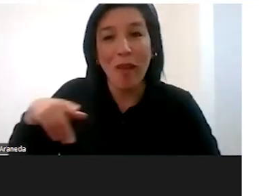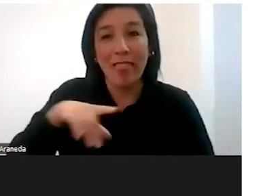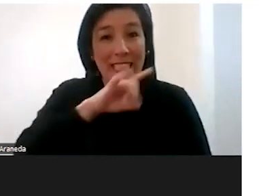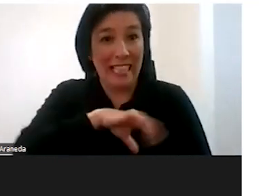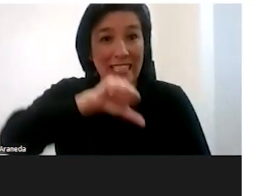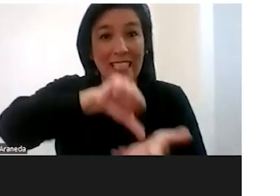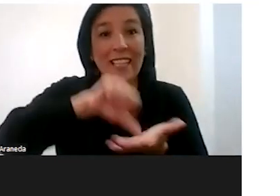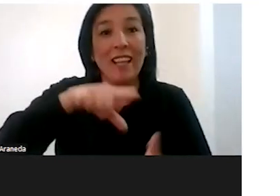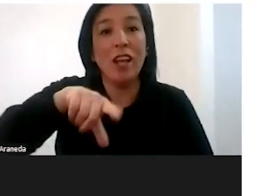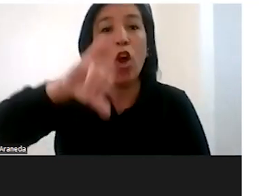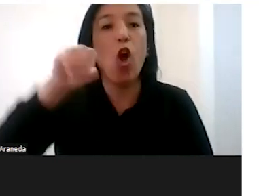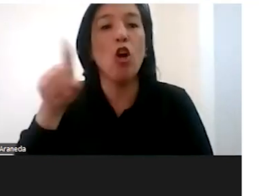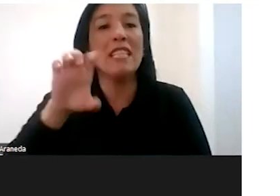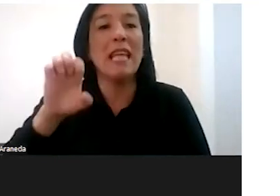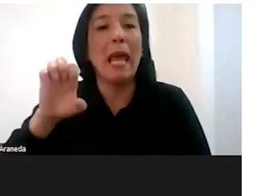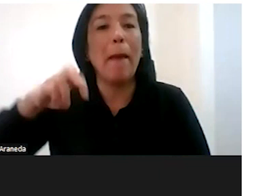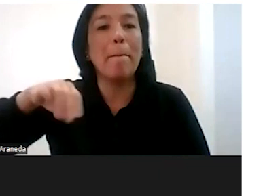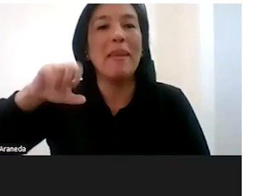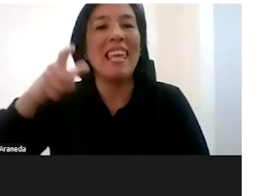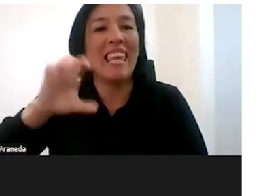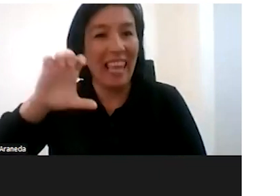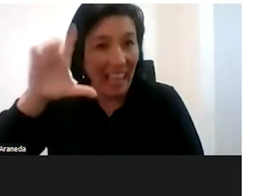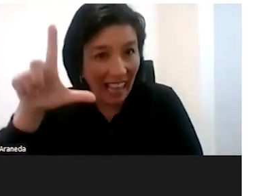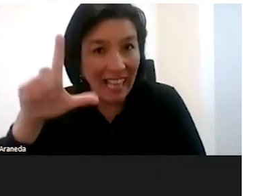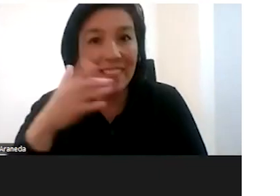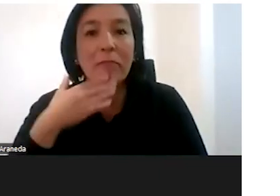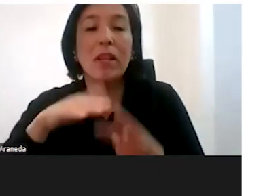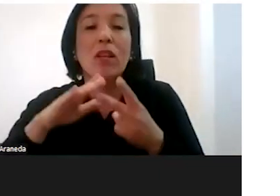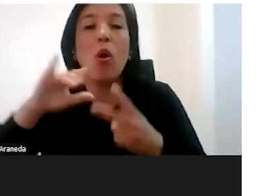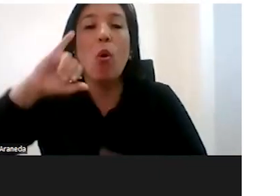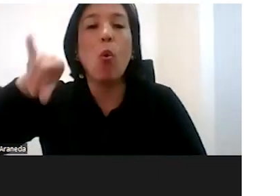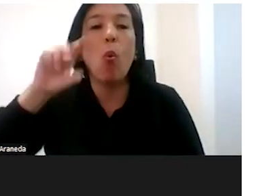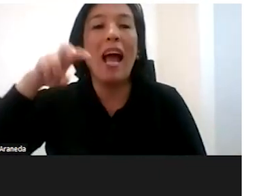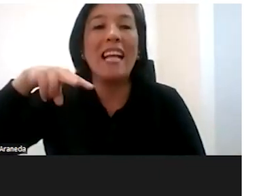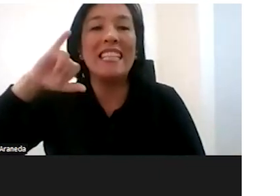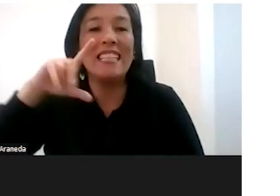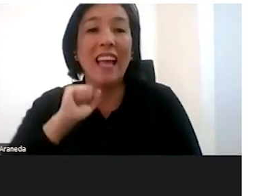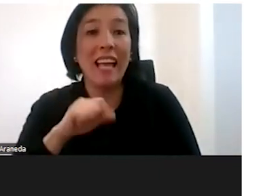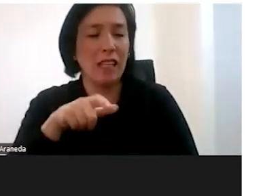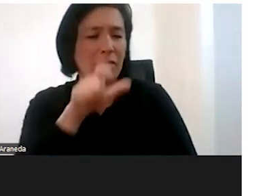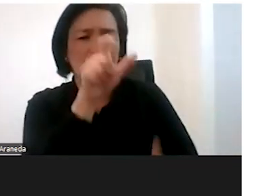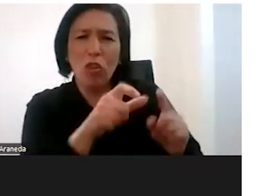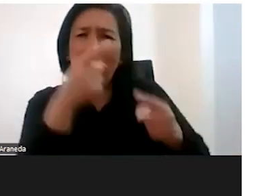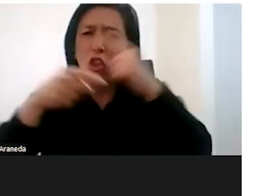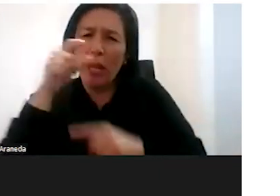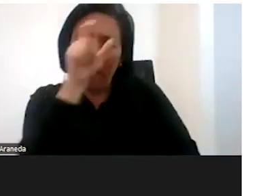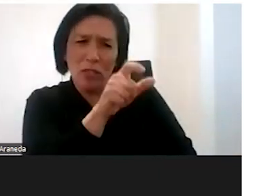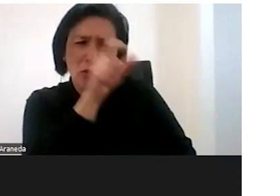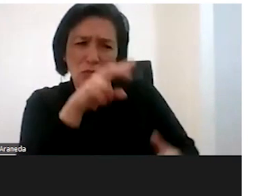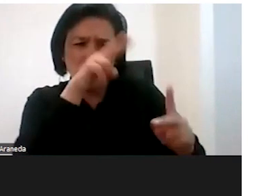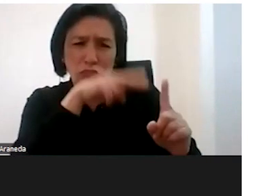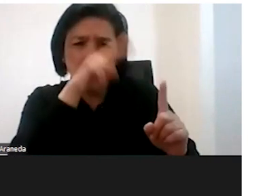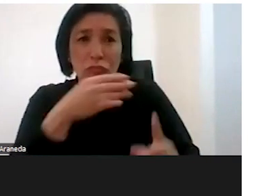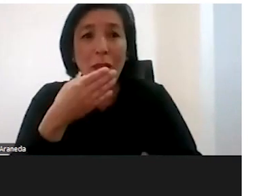acompañar en la conversación, a Juanita Ollanedel, ella es antropóloga física, a Ruth